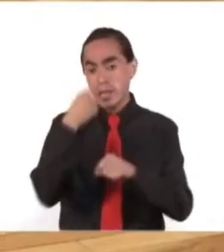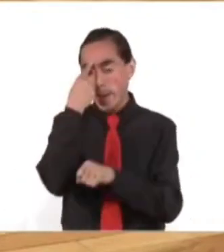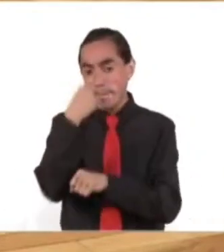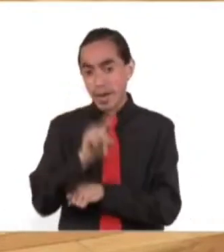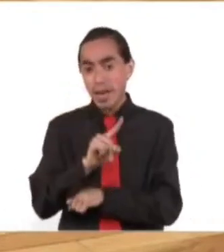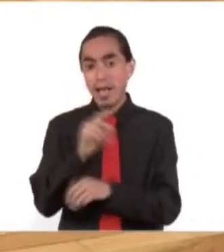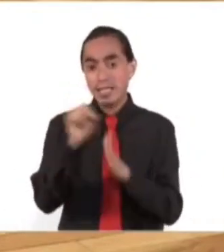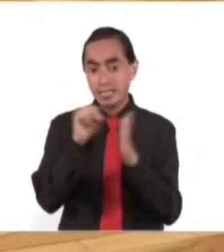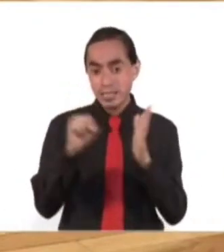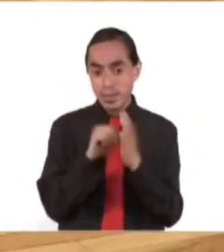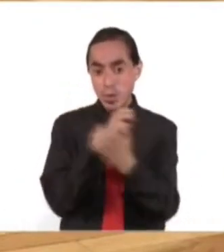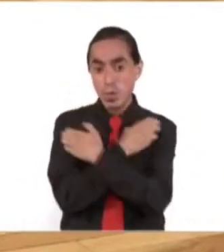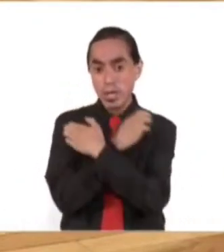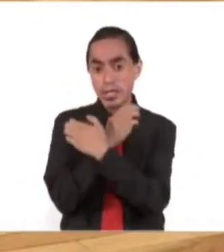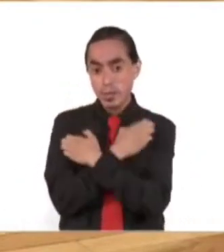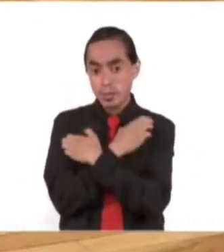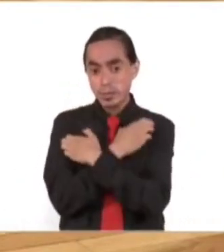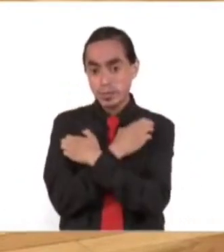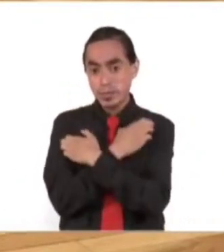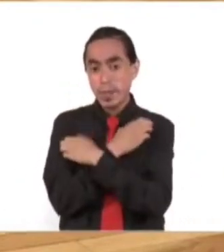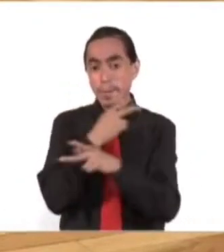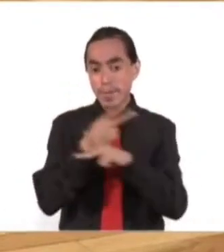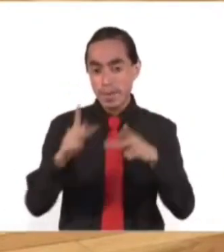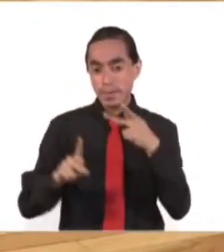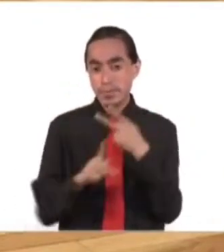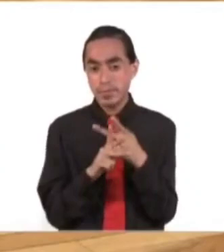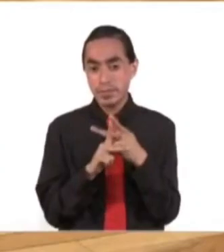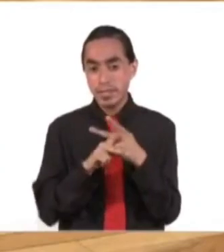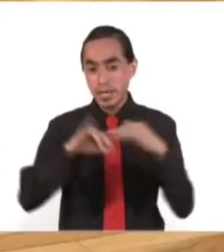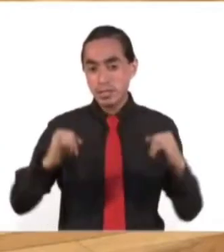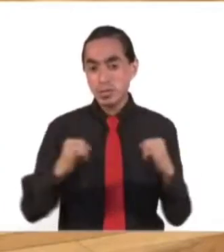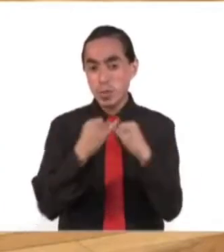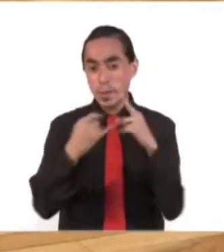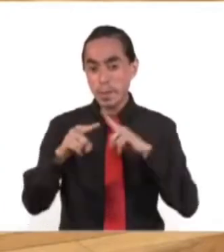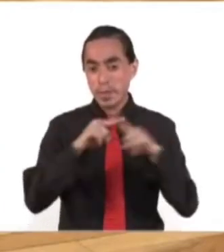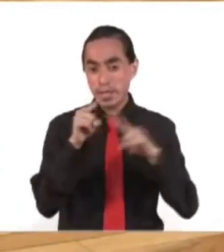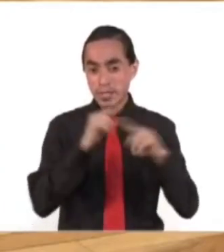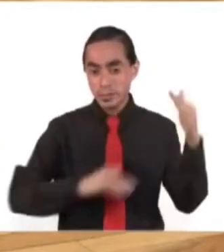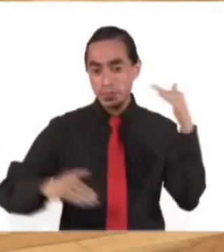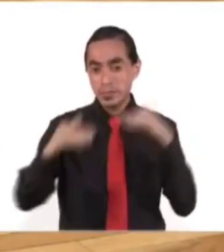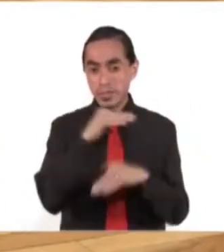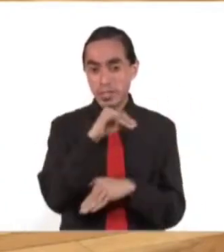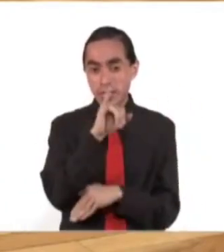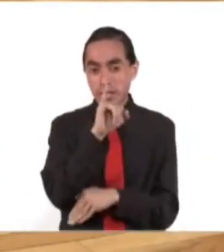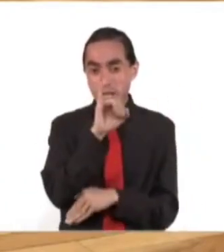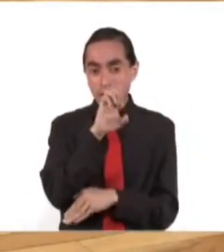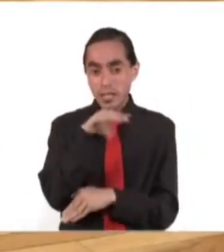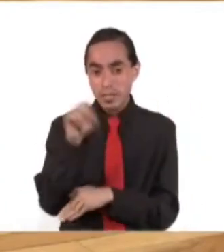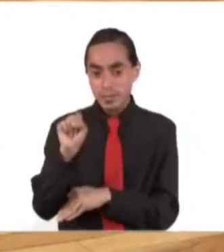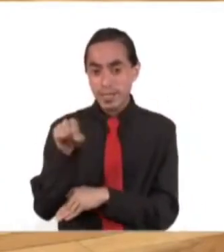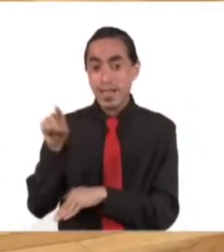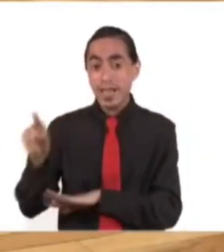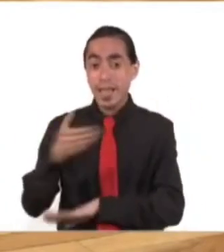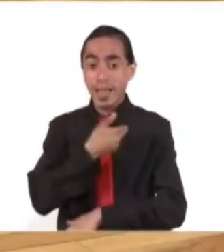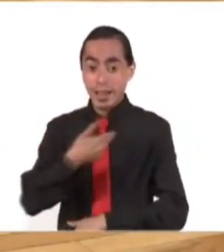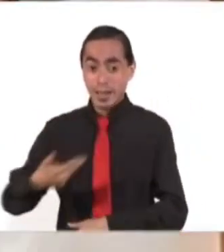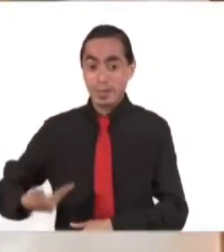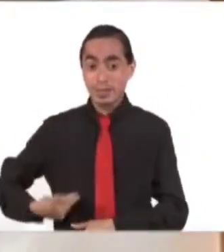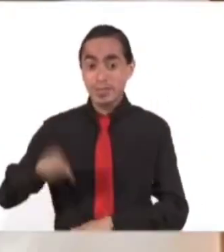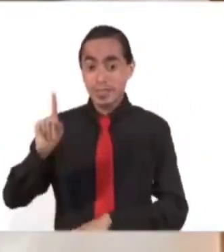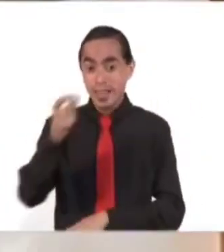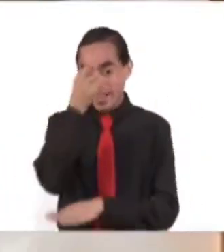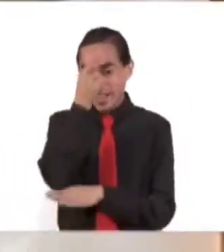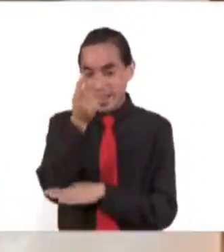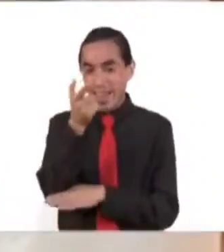Ciudad de México a nivel bachillerato, que es el Instituto de Educación Media Superior, el IEMS, que fue creado por nuestro presidente cuando él fue jefe de